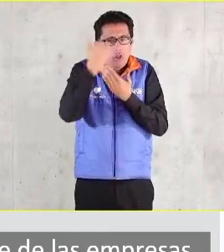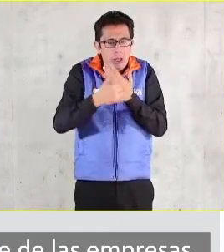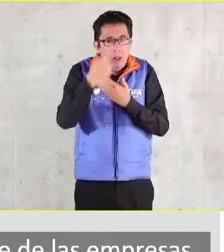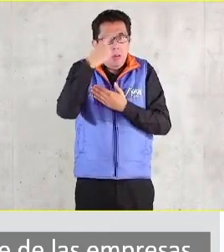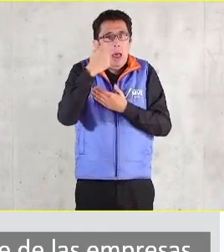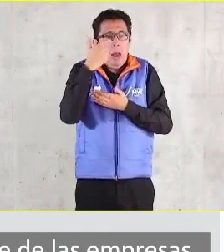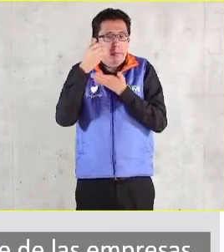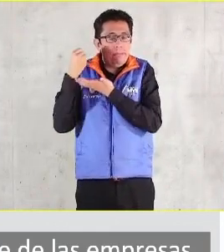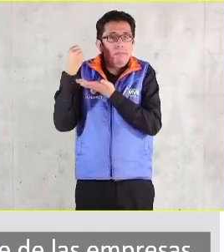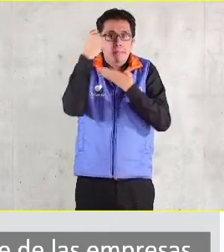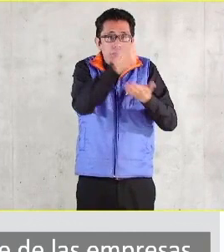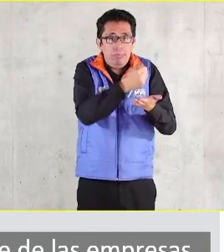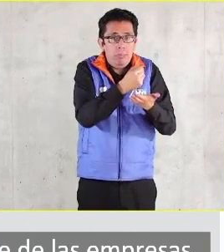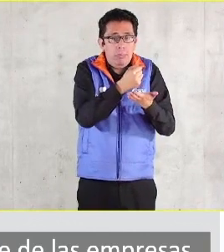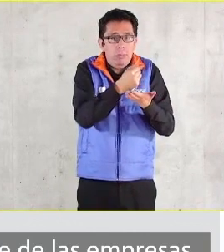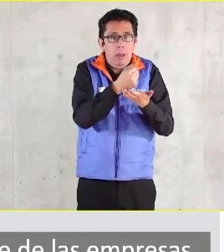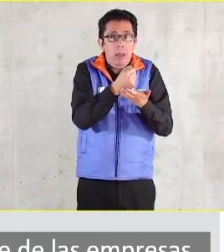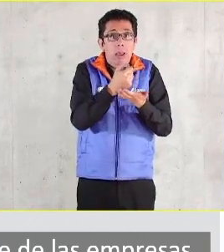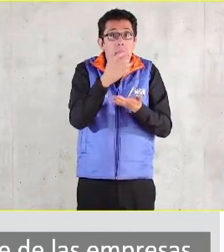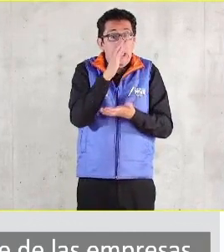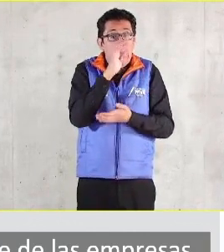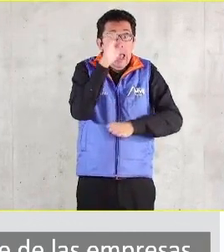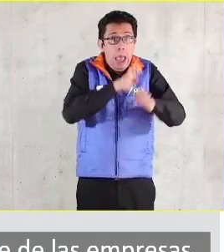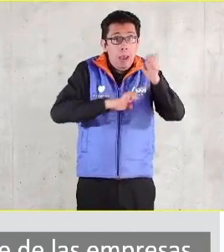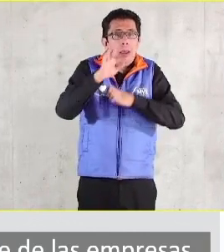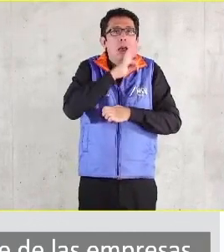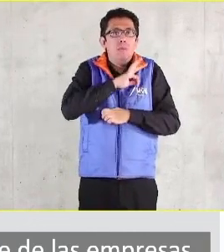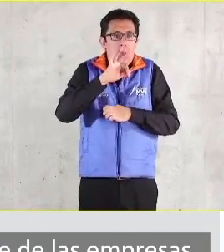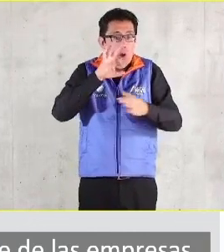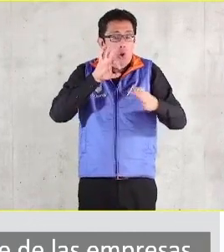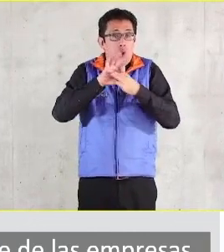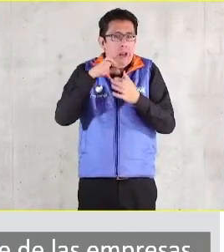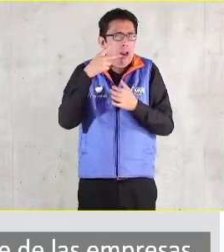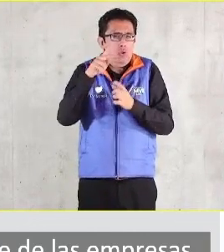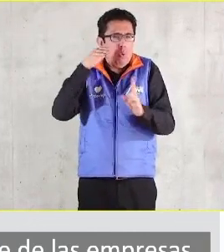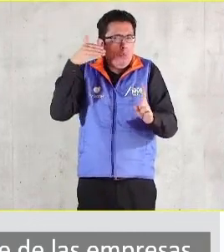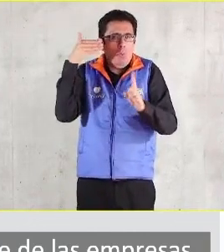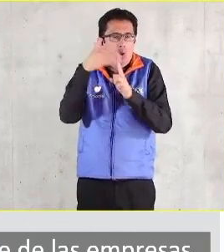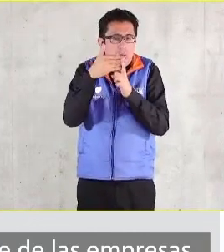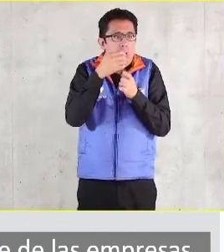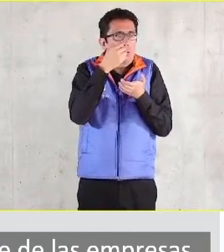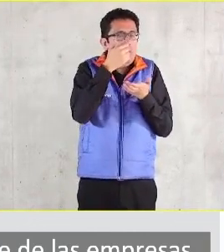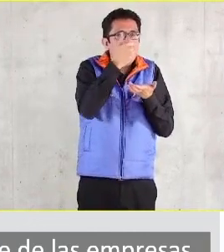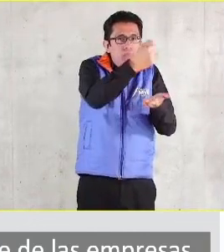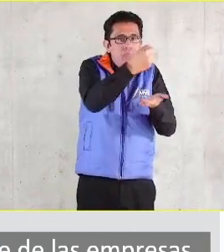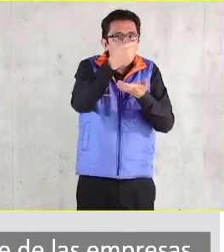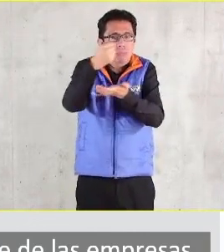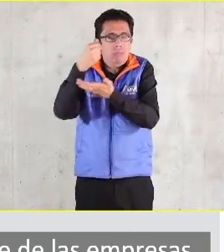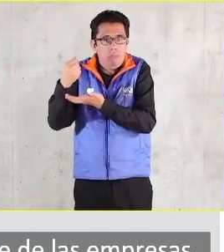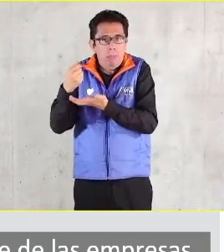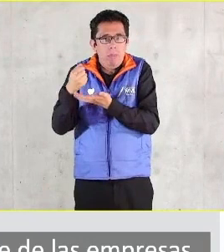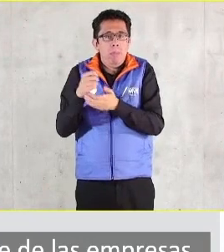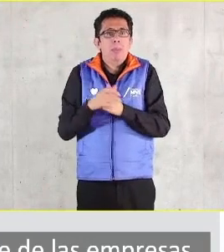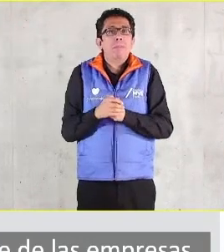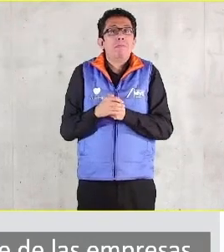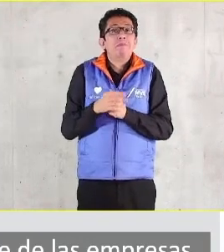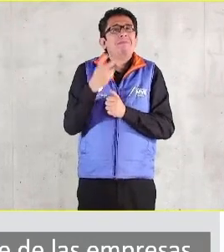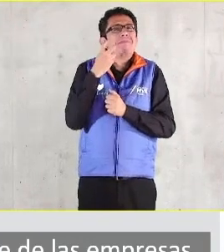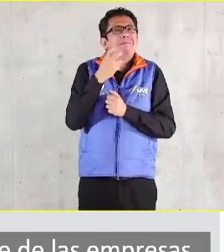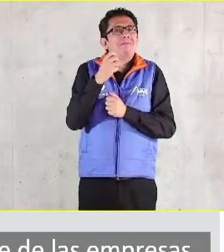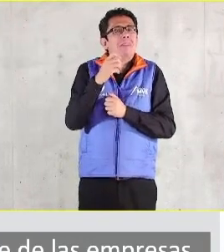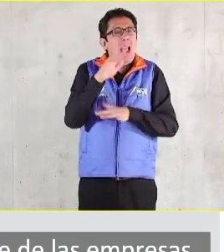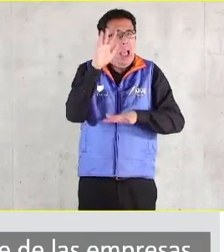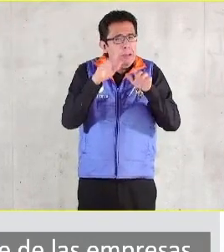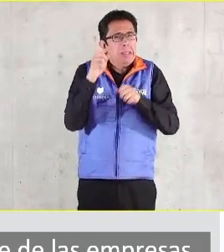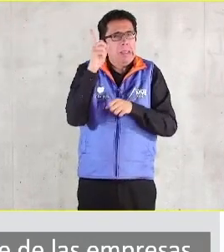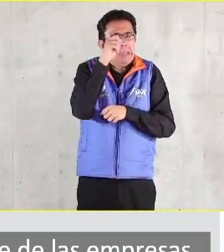para que las empresas inviertan de acuerdo a su giro de negocio. Esa liga que siempre ha sido un poco complicada de